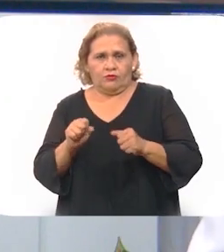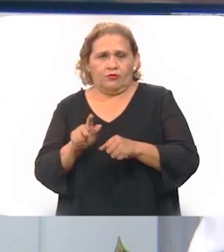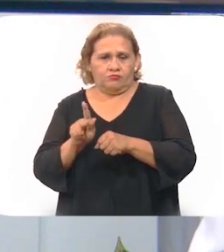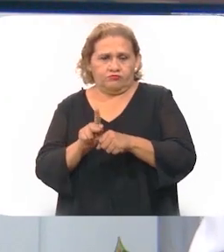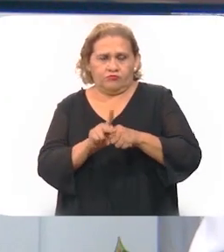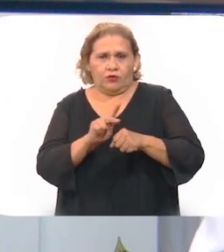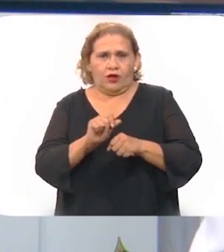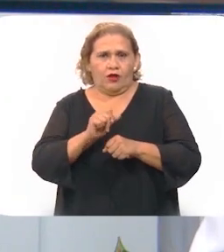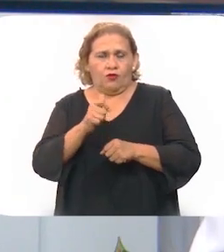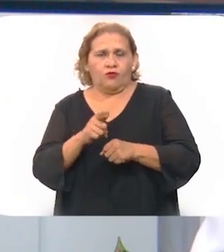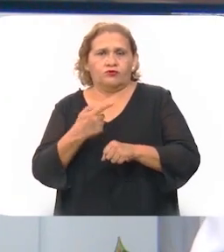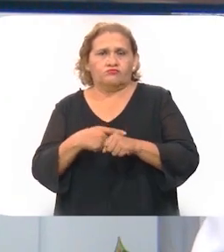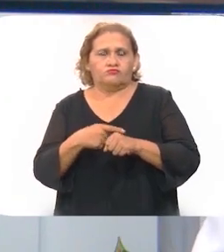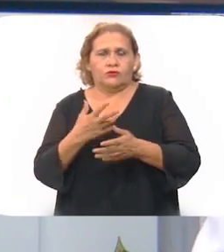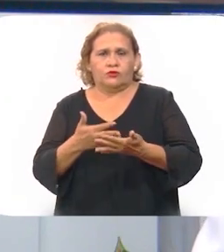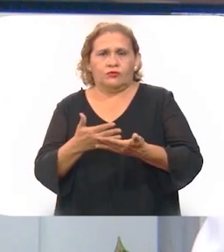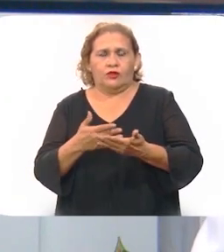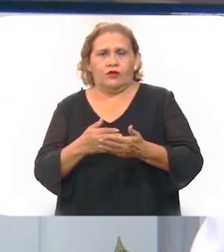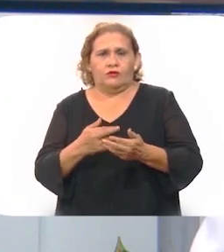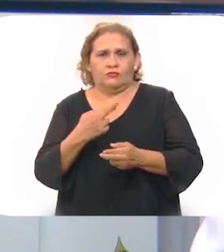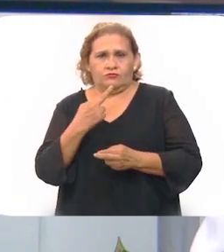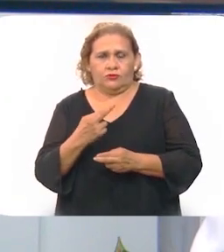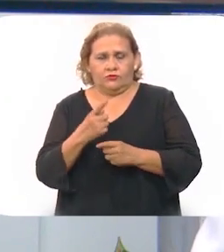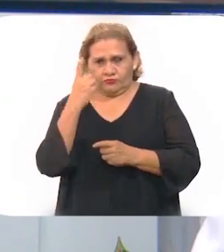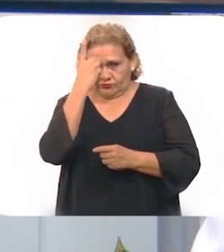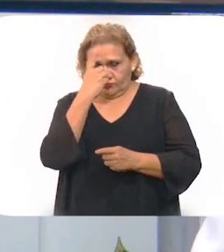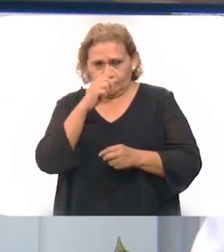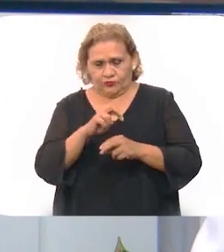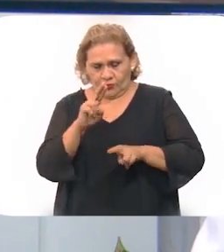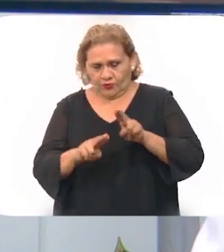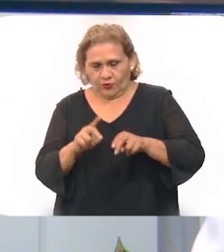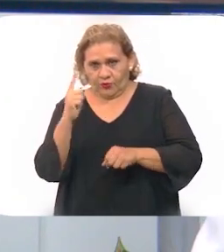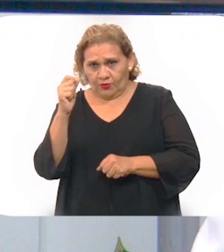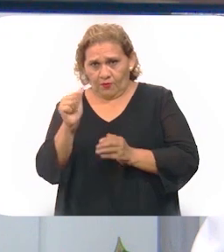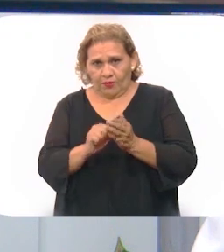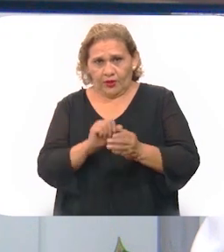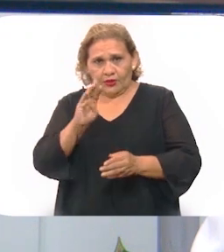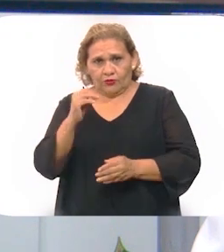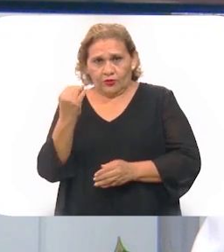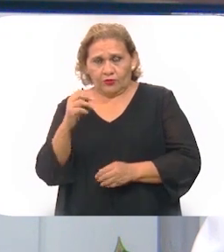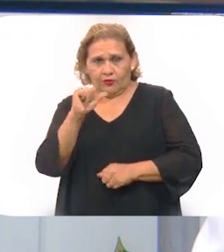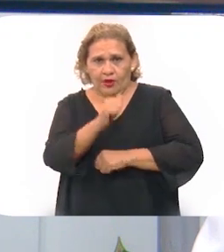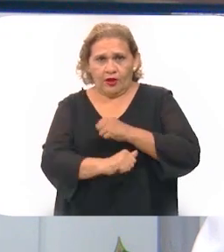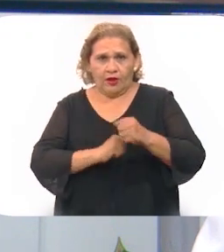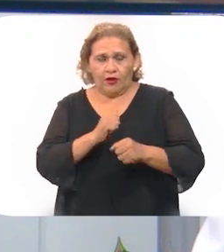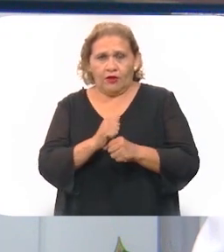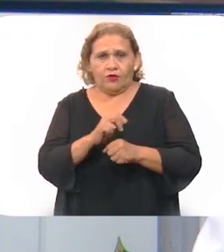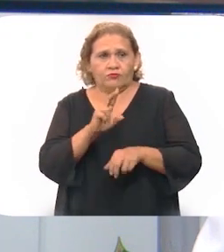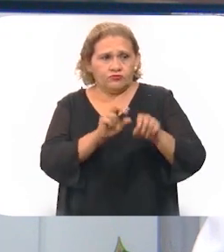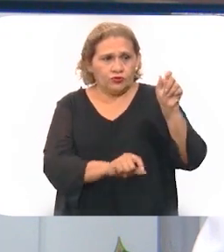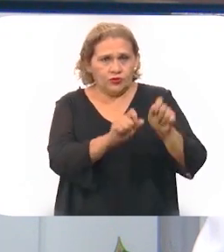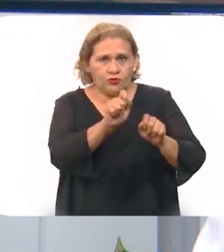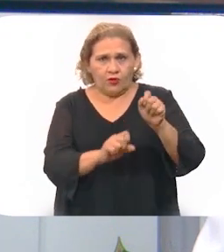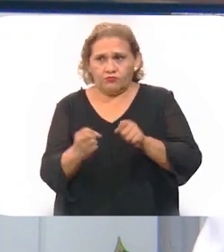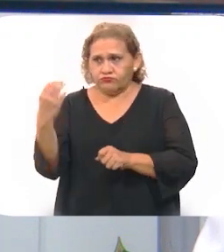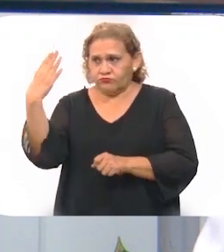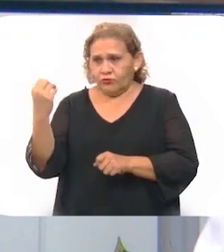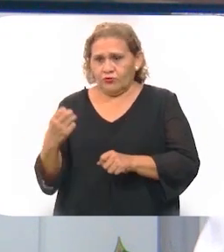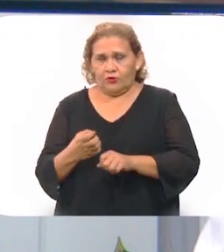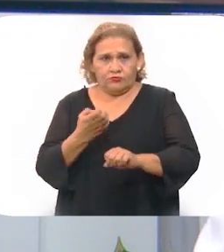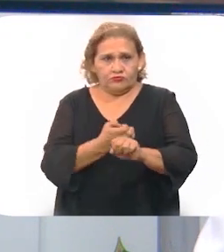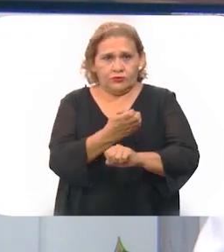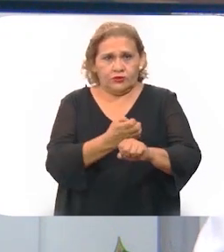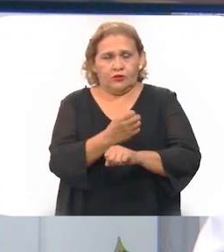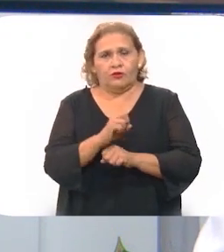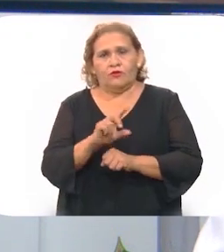Hay otros pacientes a la espera del diagnóstico. El rango de edad de los casos es de un mes a 99 años. Los indicadores semanales de nuestro semáforo